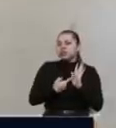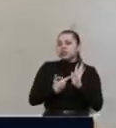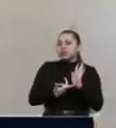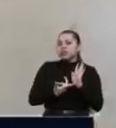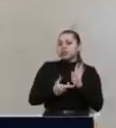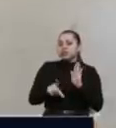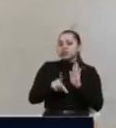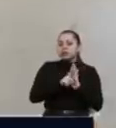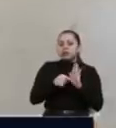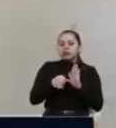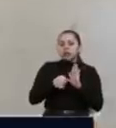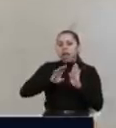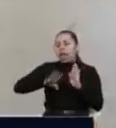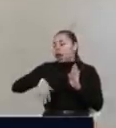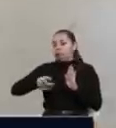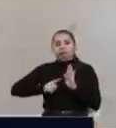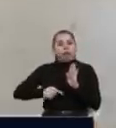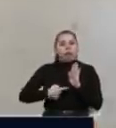ineluctable.